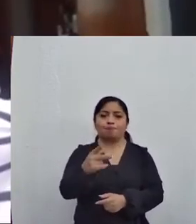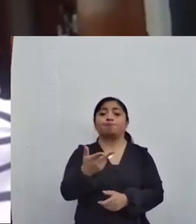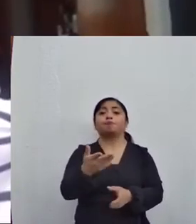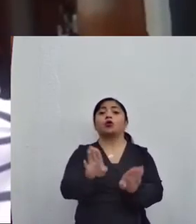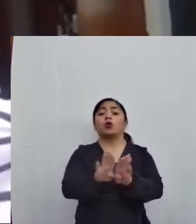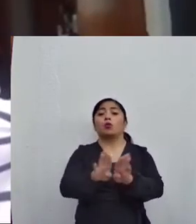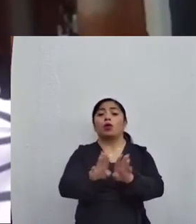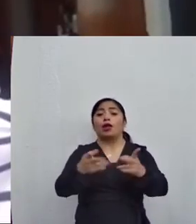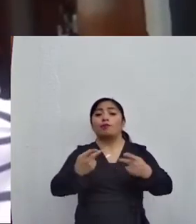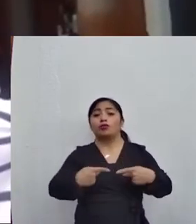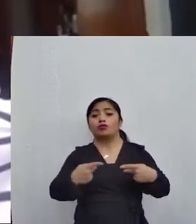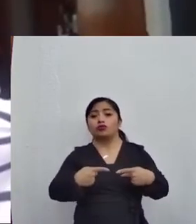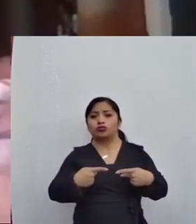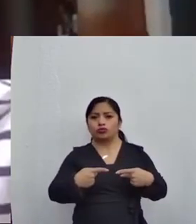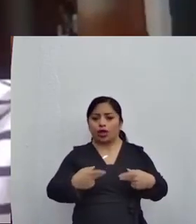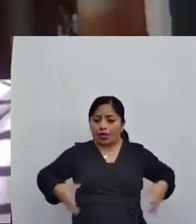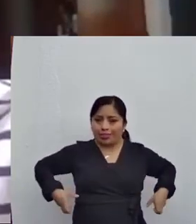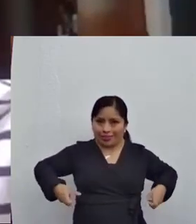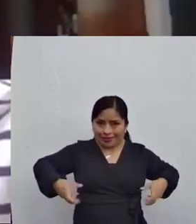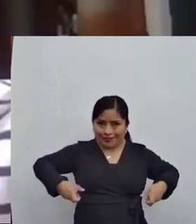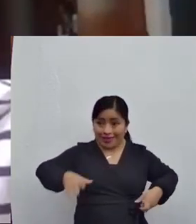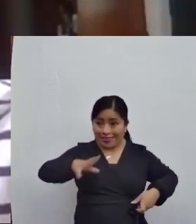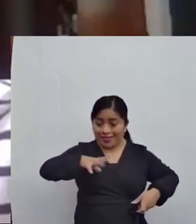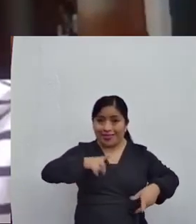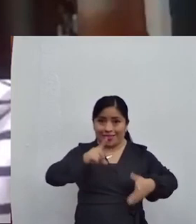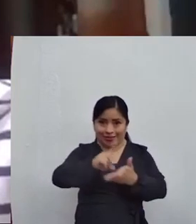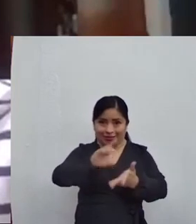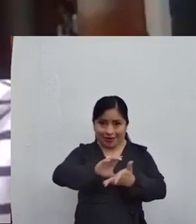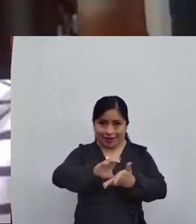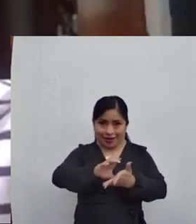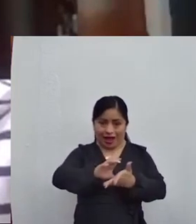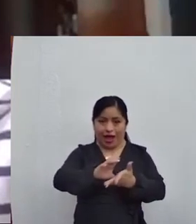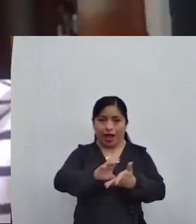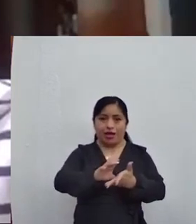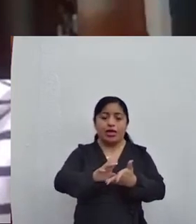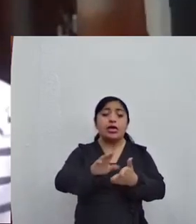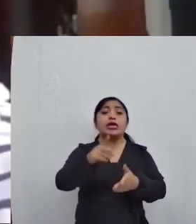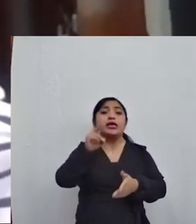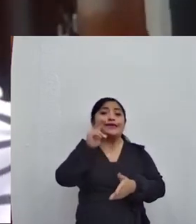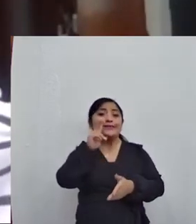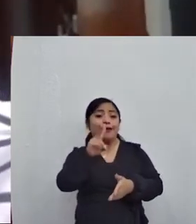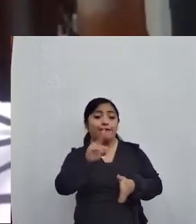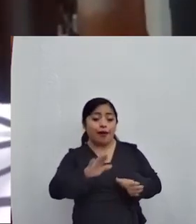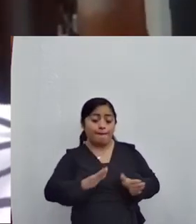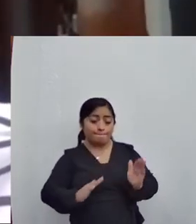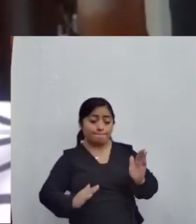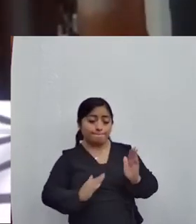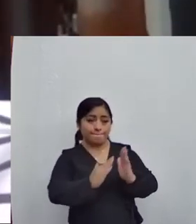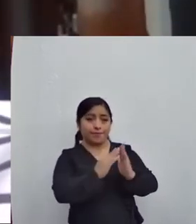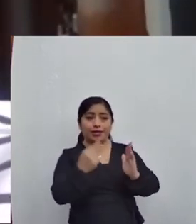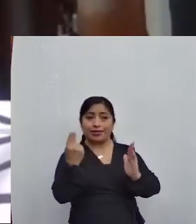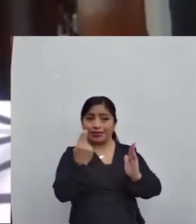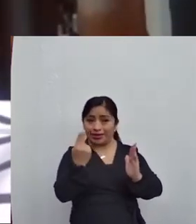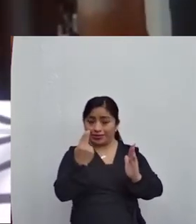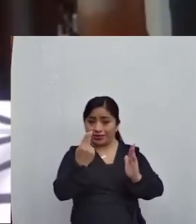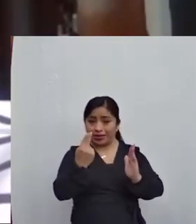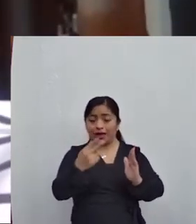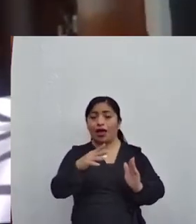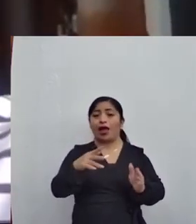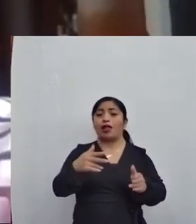discapacidad y necesita una silla de ruedas, su situación se empeora cuando no hay rampas. A una persona que tiene trastornos de